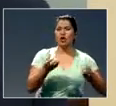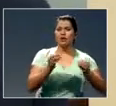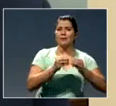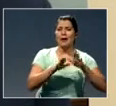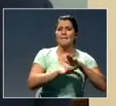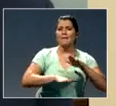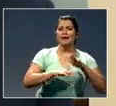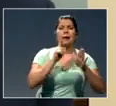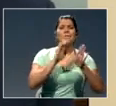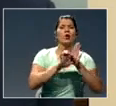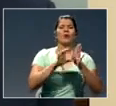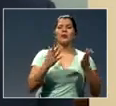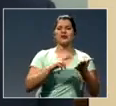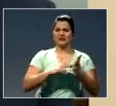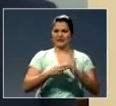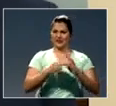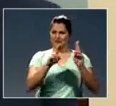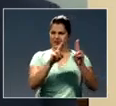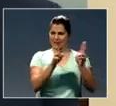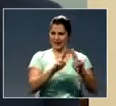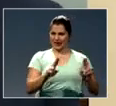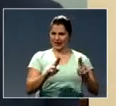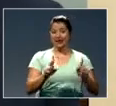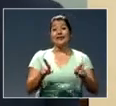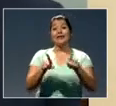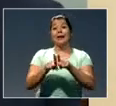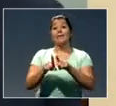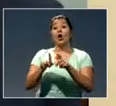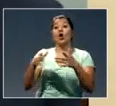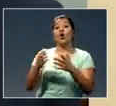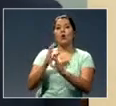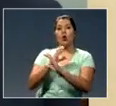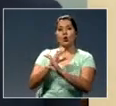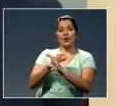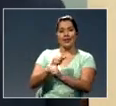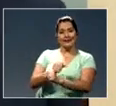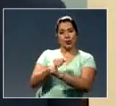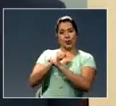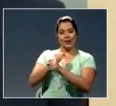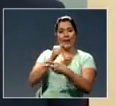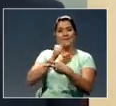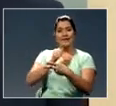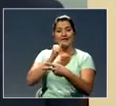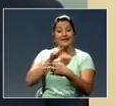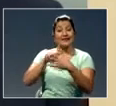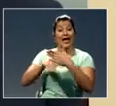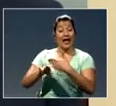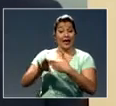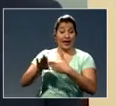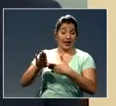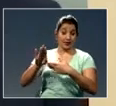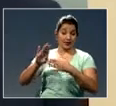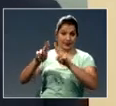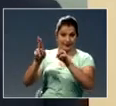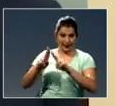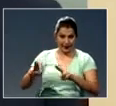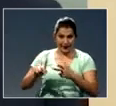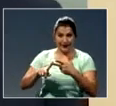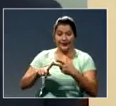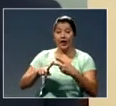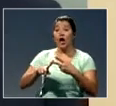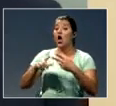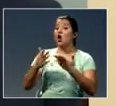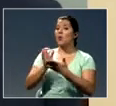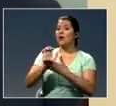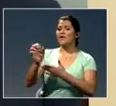Internet, hasta cómo cuidar la seguridad y la privacidad en la red, cómo detectar noticias falsas y cómo